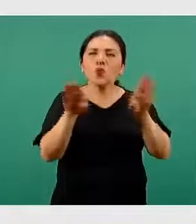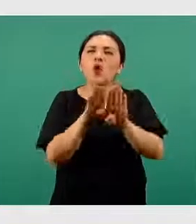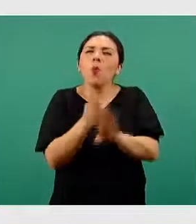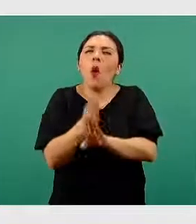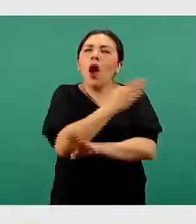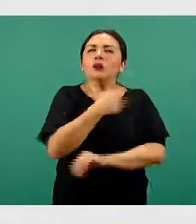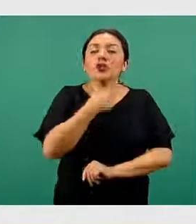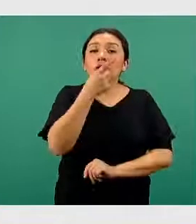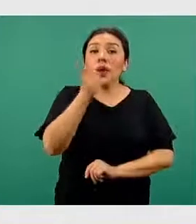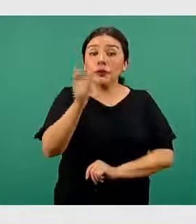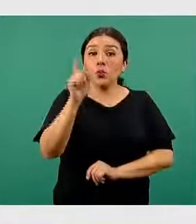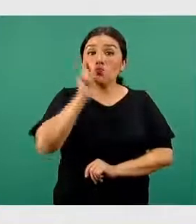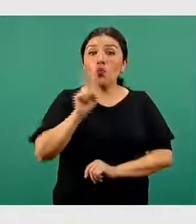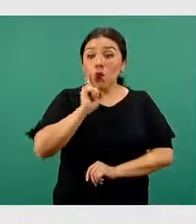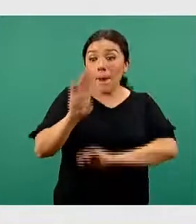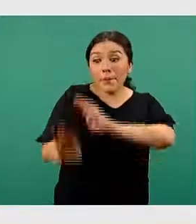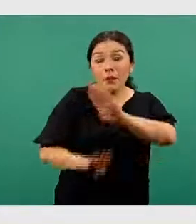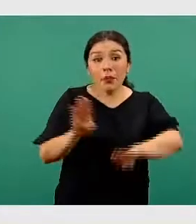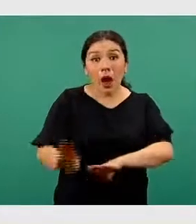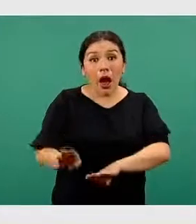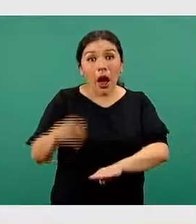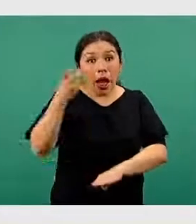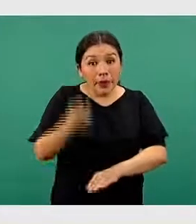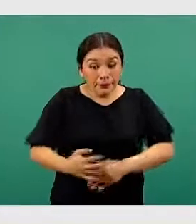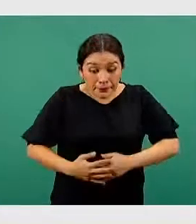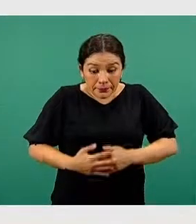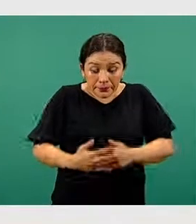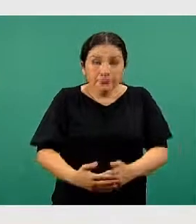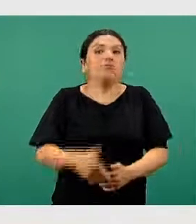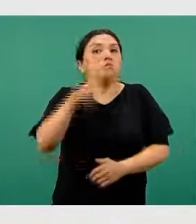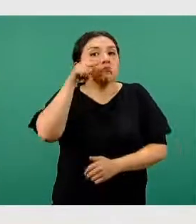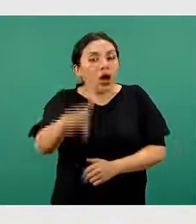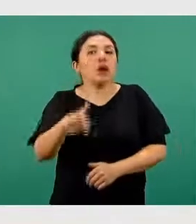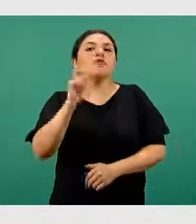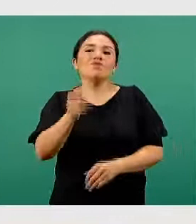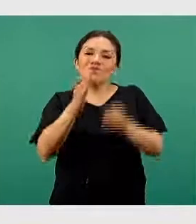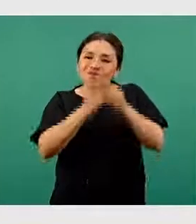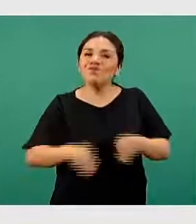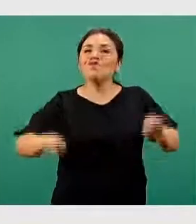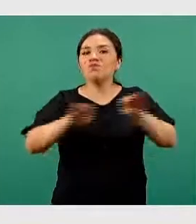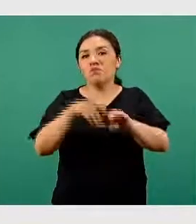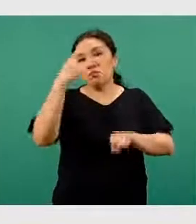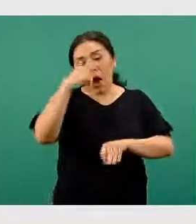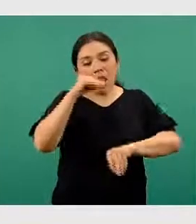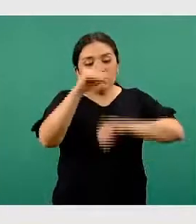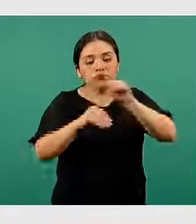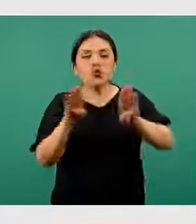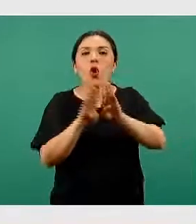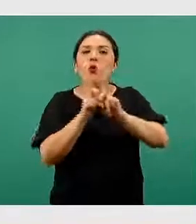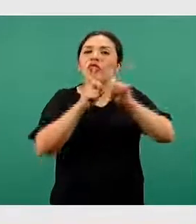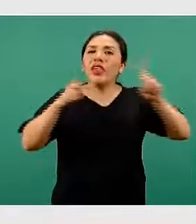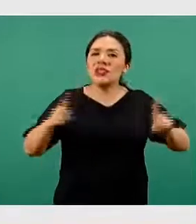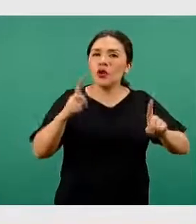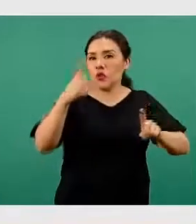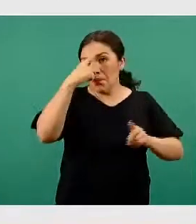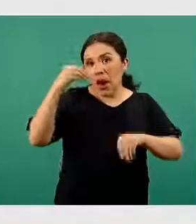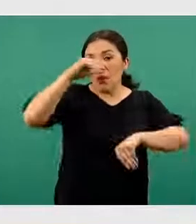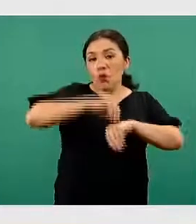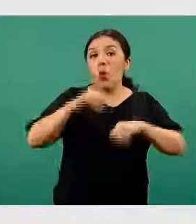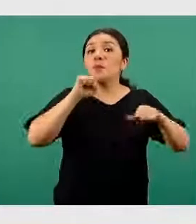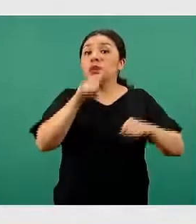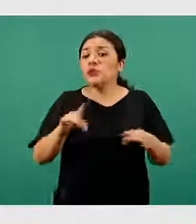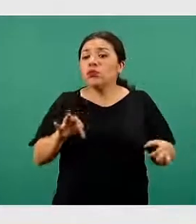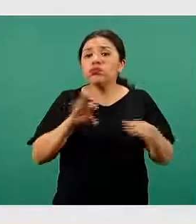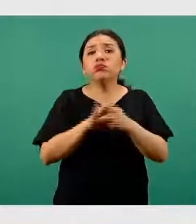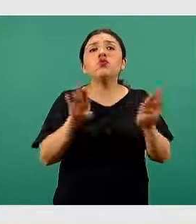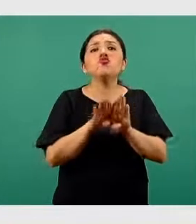previamente, que la muerte materna es un indicador clave para los objetivos de desarrollo sostenible por la relación que guarda